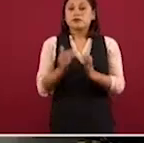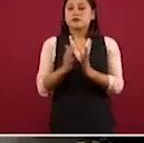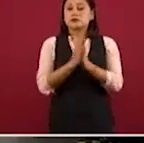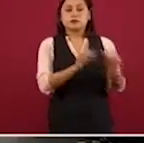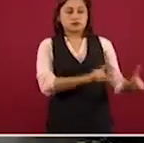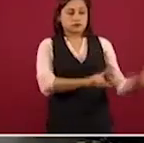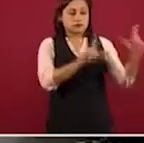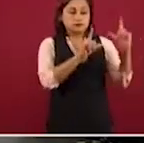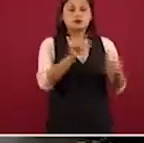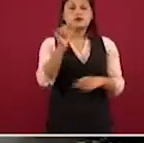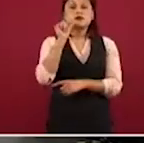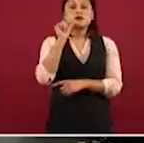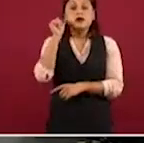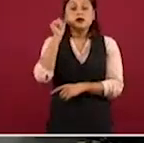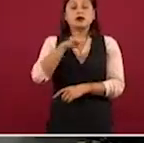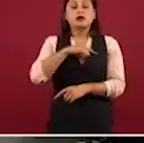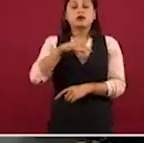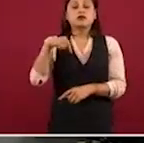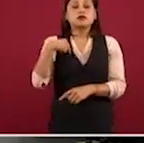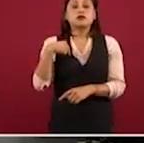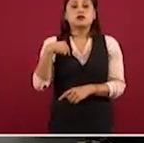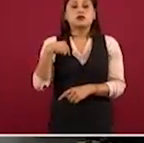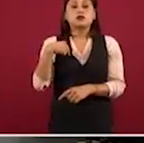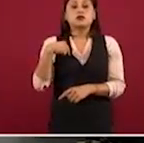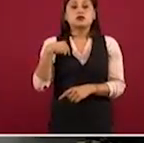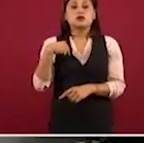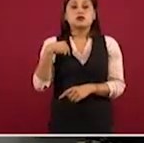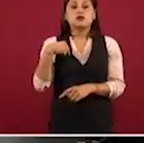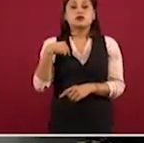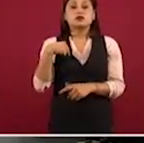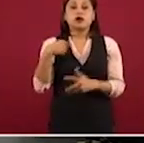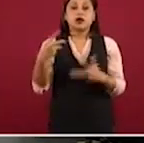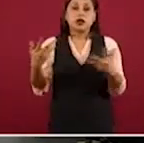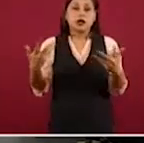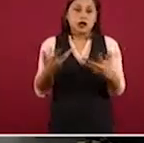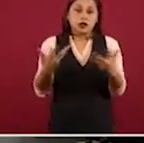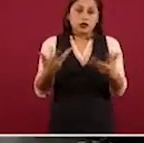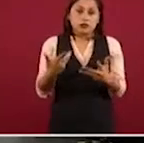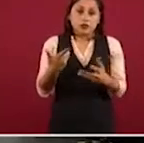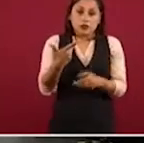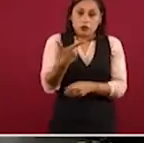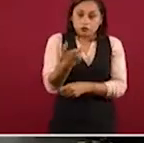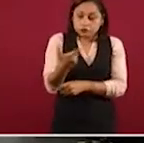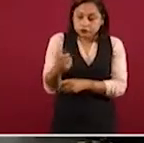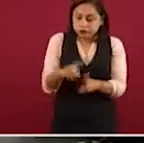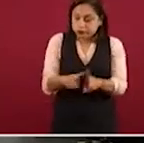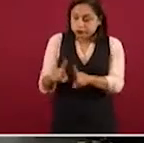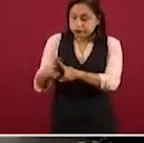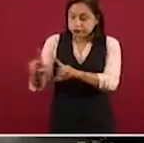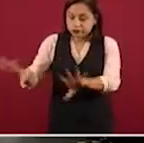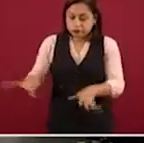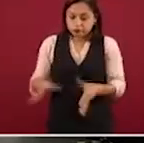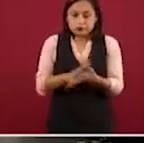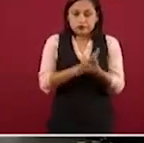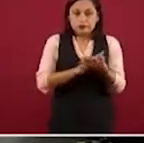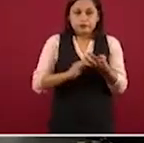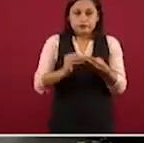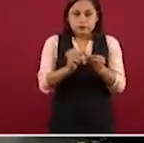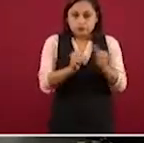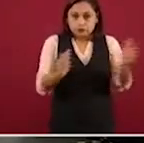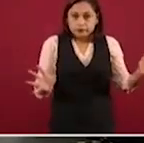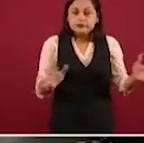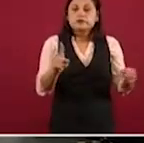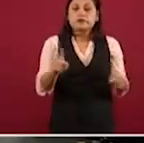el día de hoy realizamos una destrucción de armamento en 26 estados de la